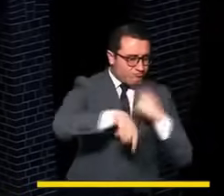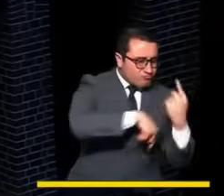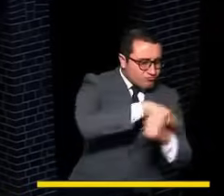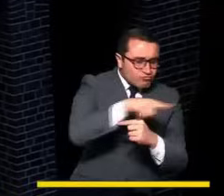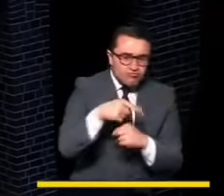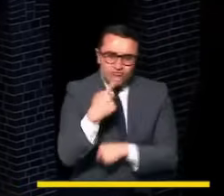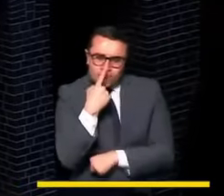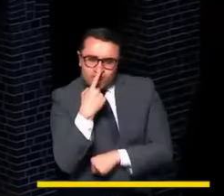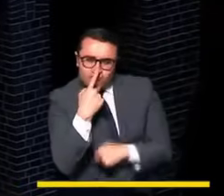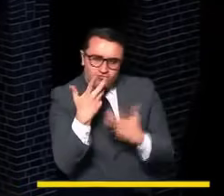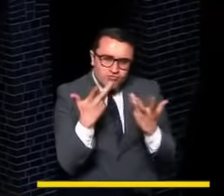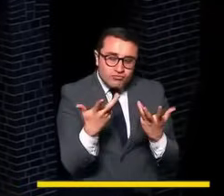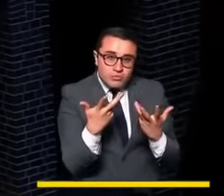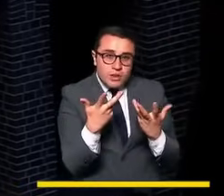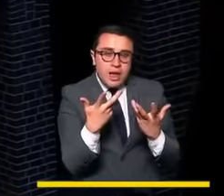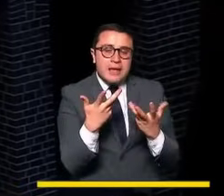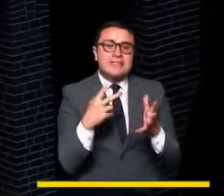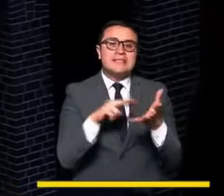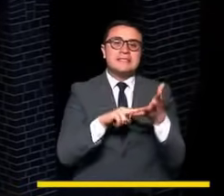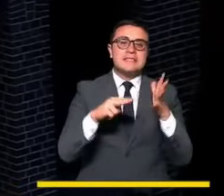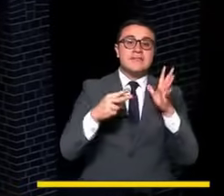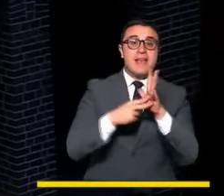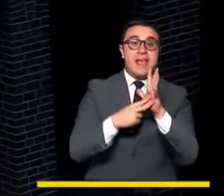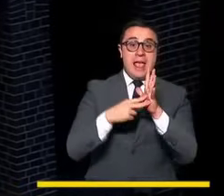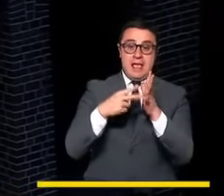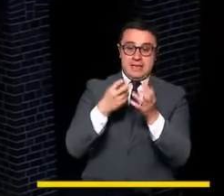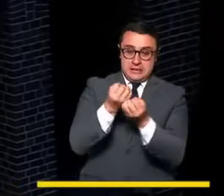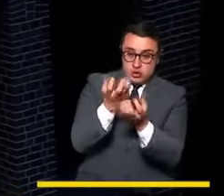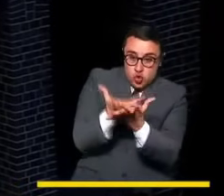digamos, hay como un cambio de estructura en el mercado.